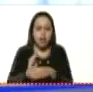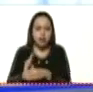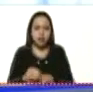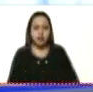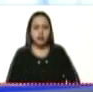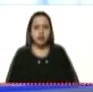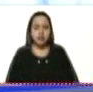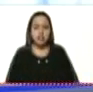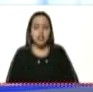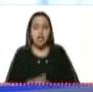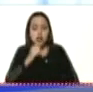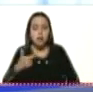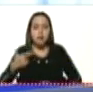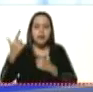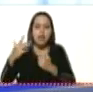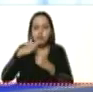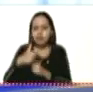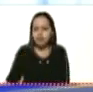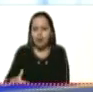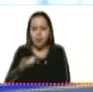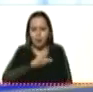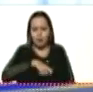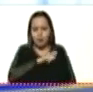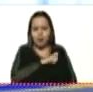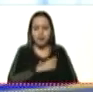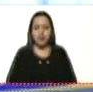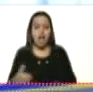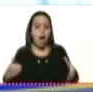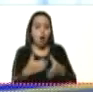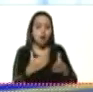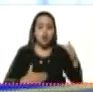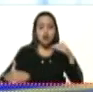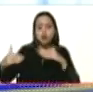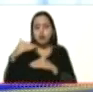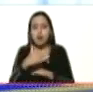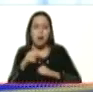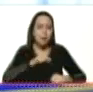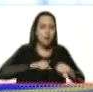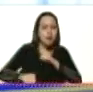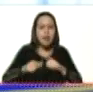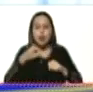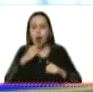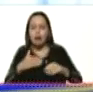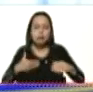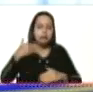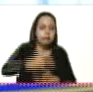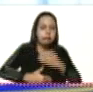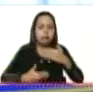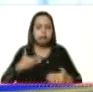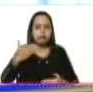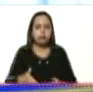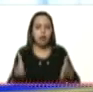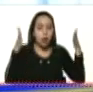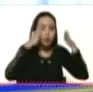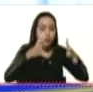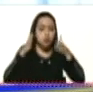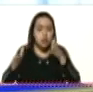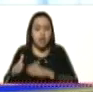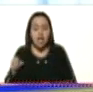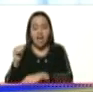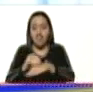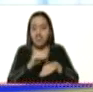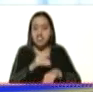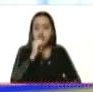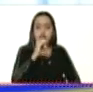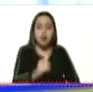saña imperial. El dinamismo de la Junta Suprema es arrollador. En las instrucciones a los diplomáticos les indicaba